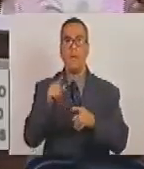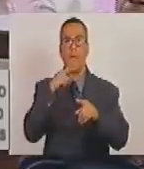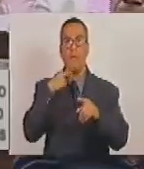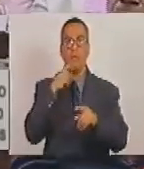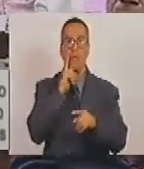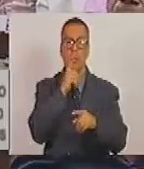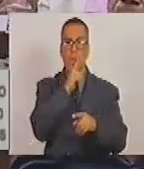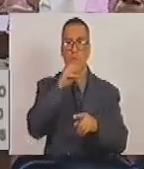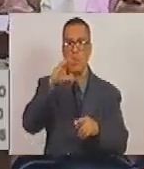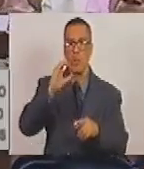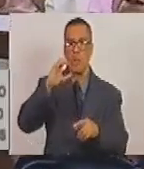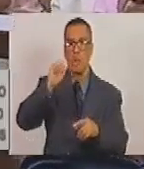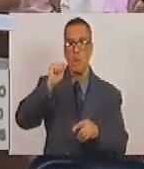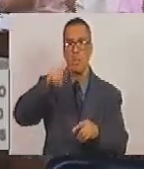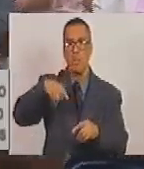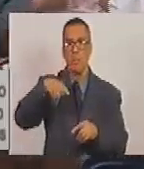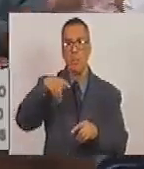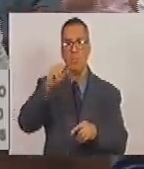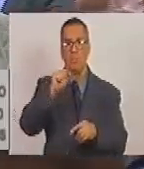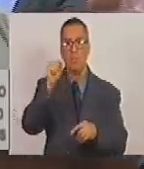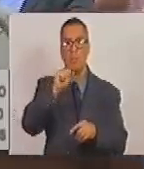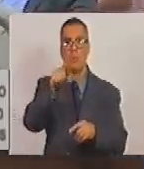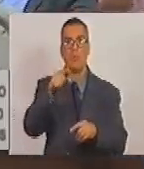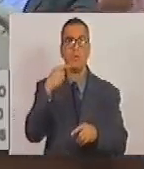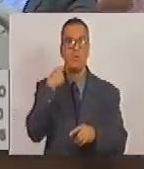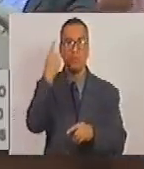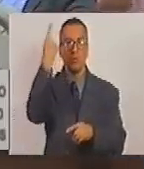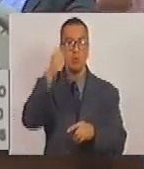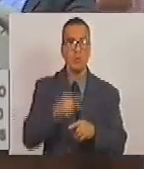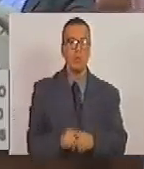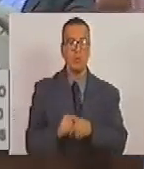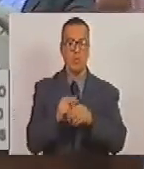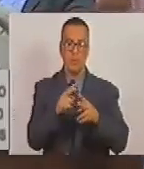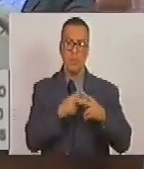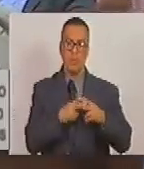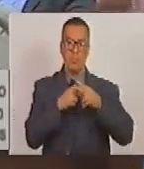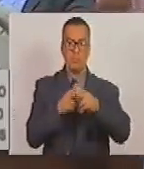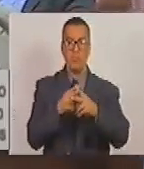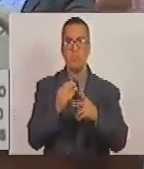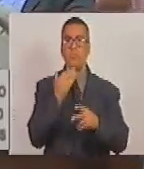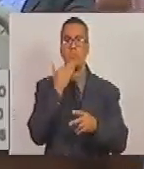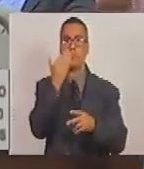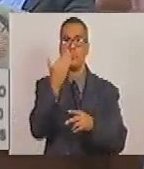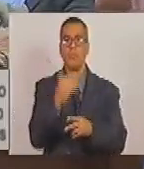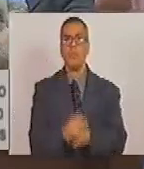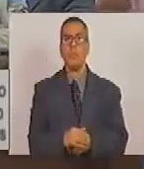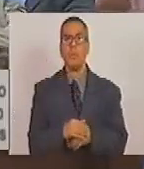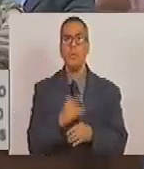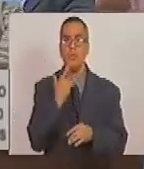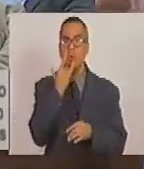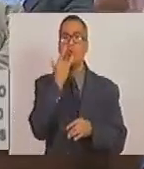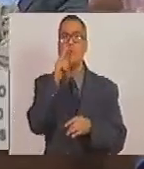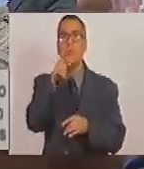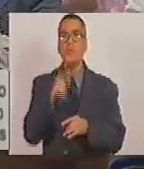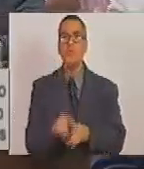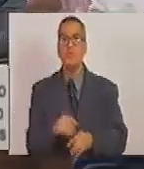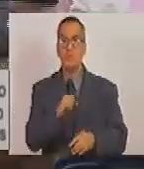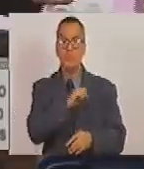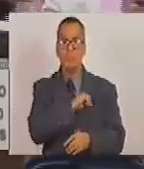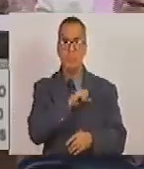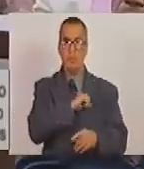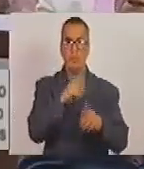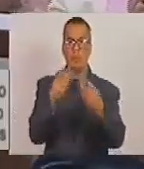el apellido Campos de esta heroína que de forma valiente, ante incluso la cobardía de